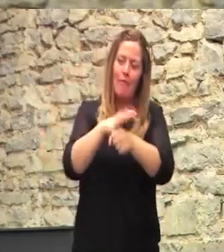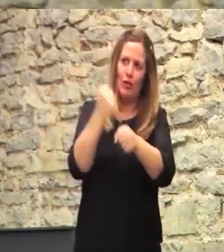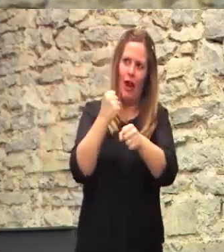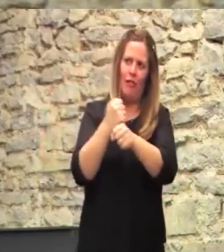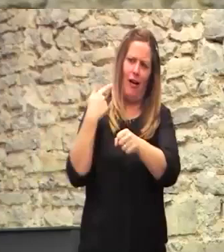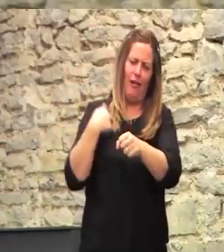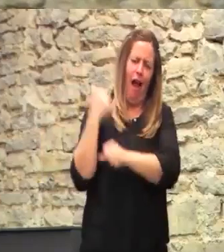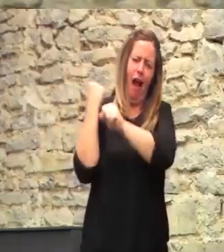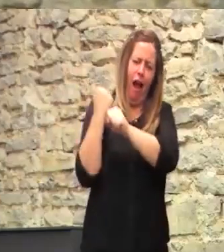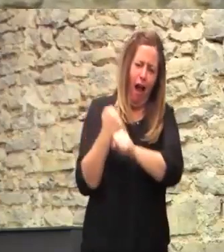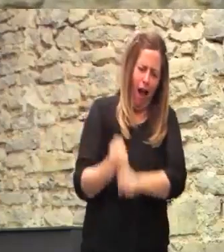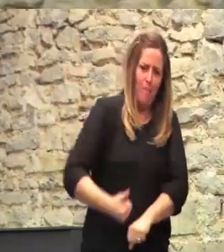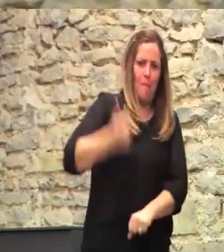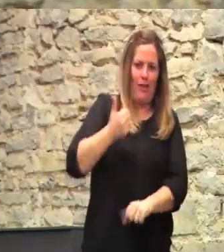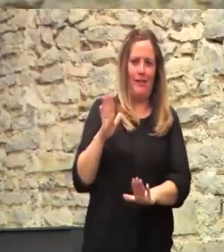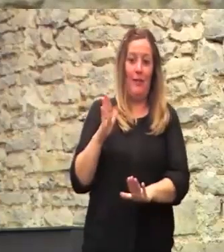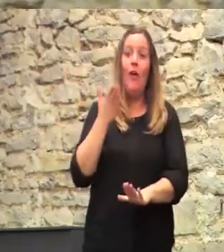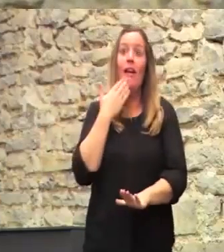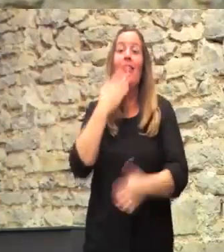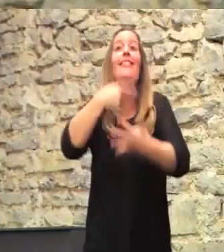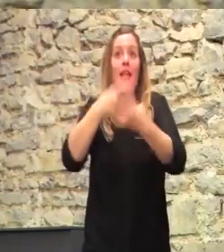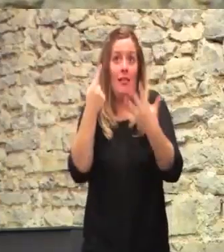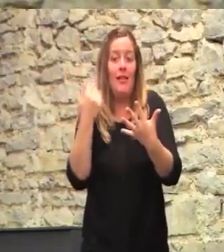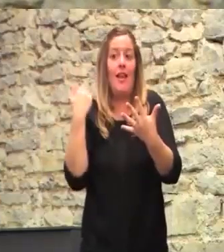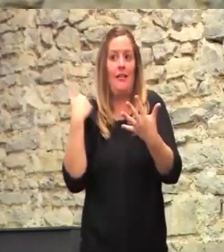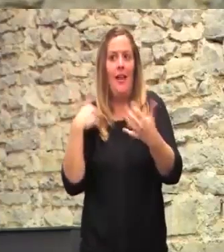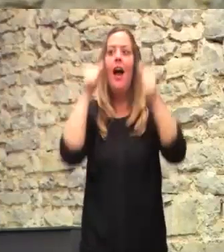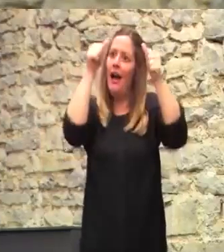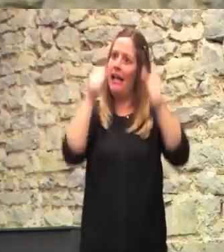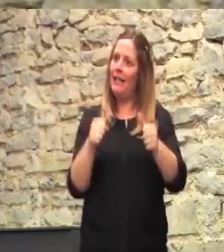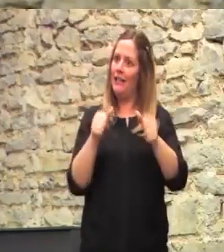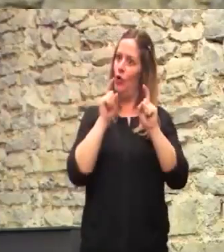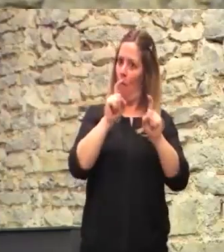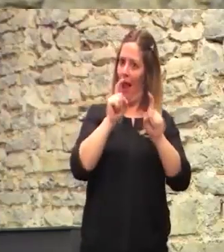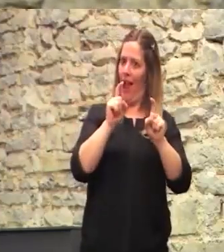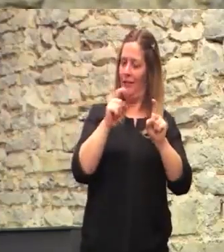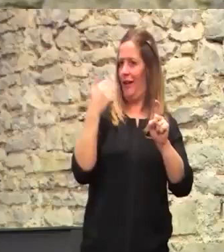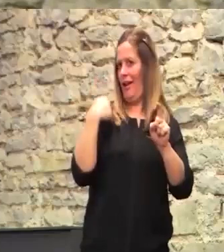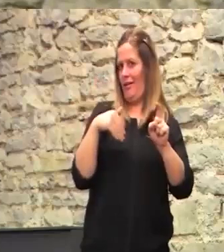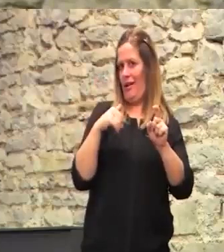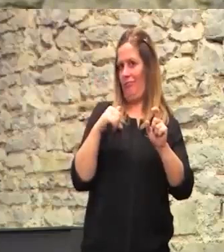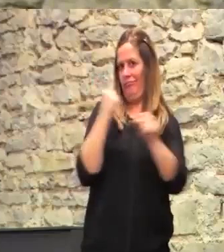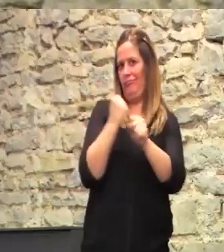16 he comenzado tuve el título de maestra week o ver si te convence